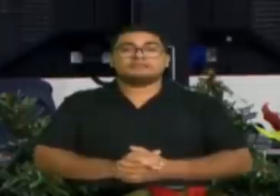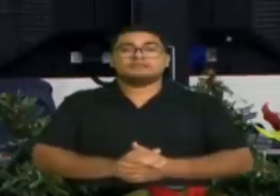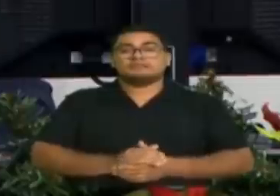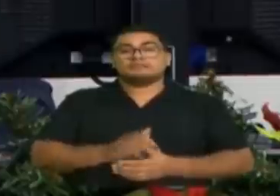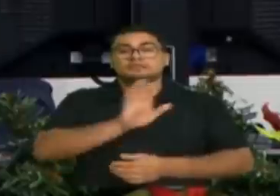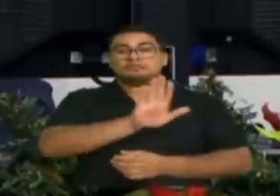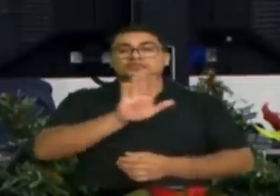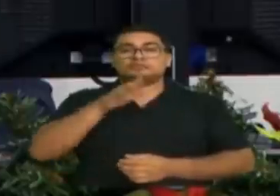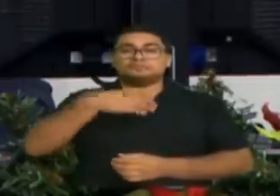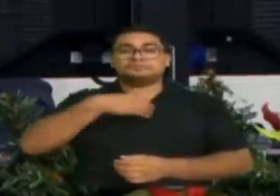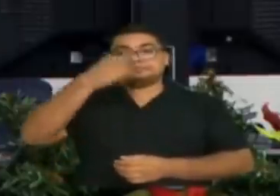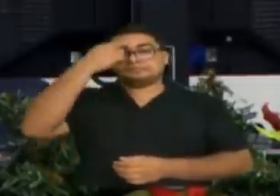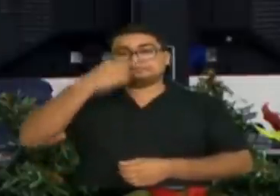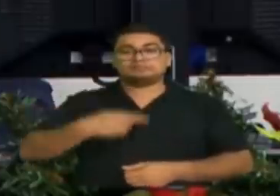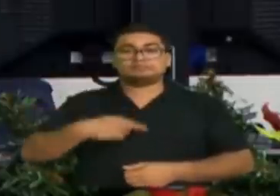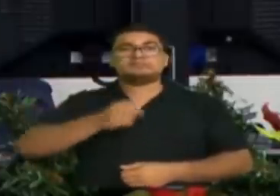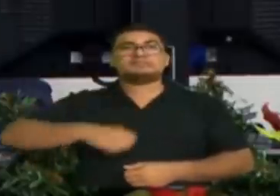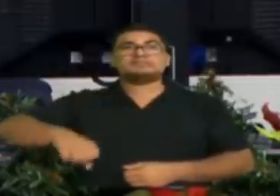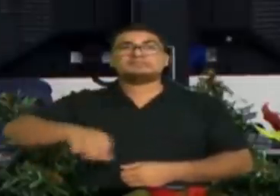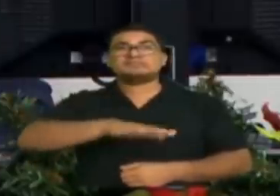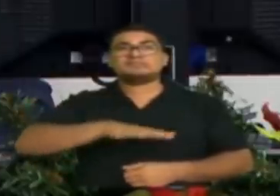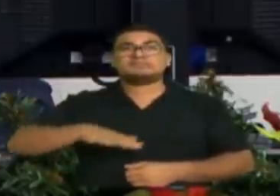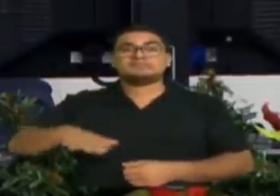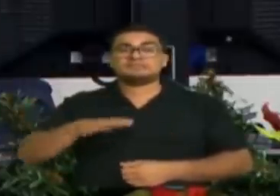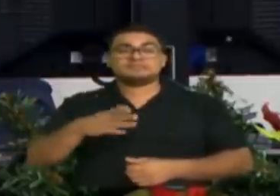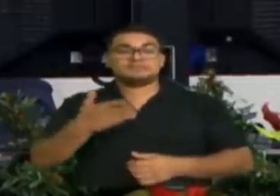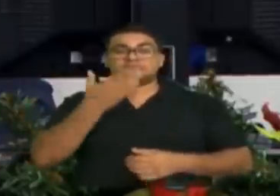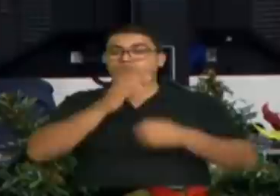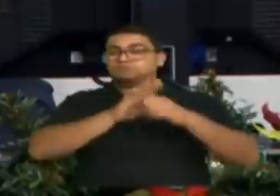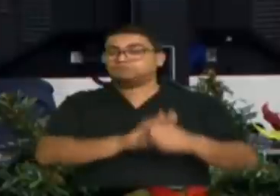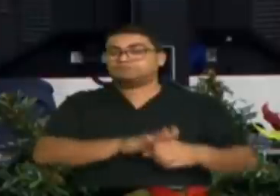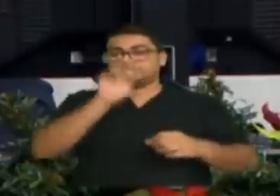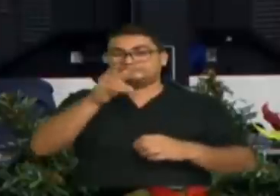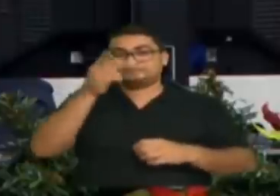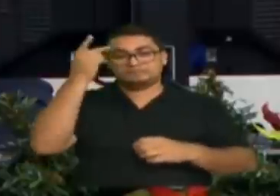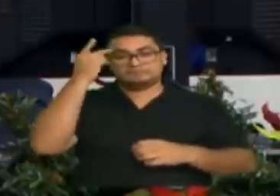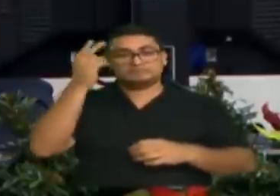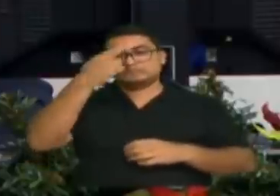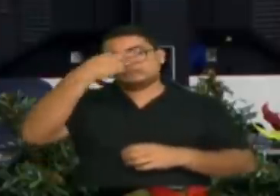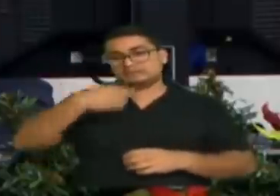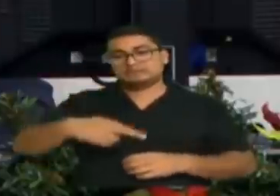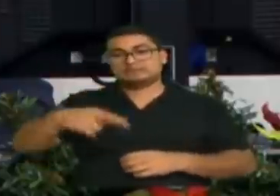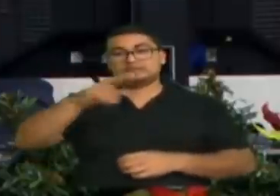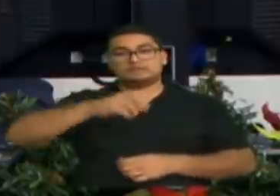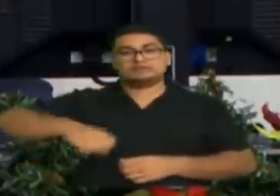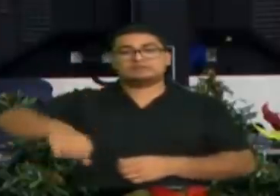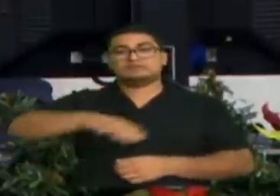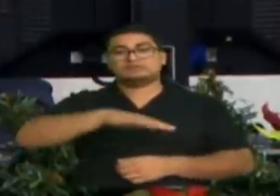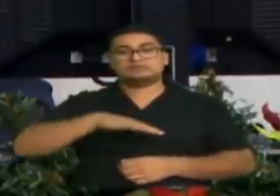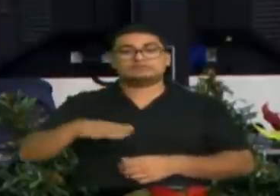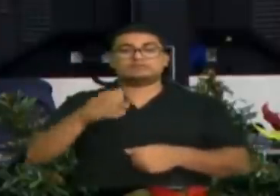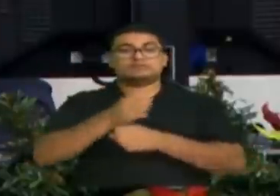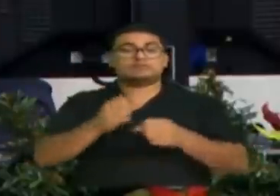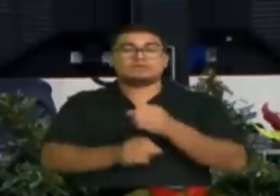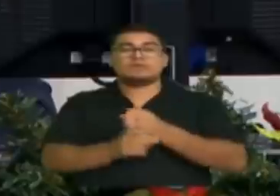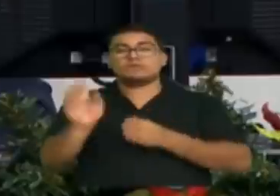a su responsabilidad social, sin discriminaciones por razones políticas, religiosas, sociales, de